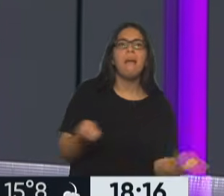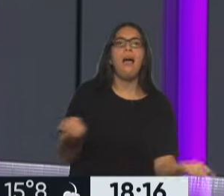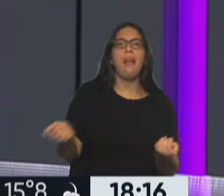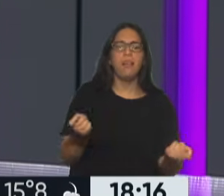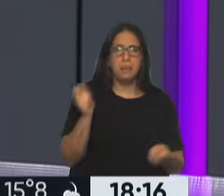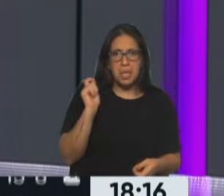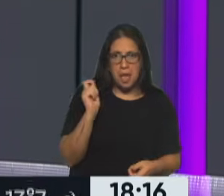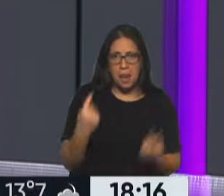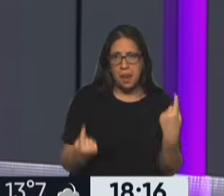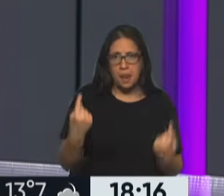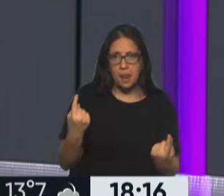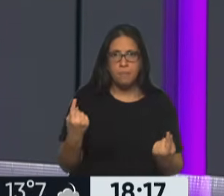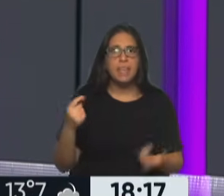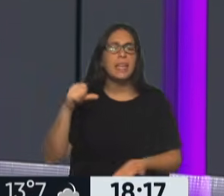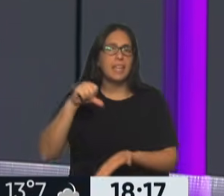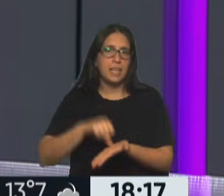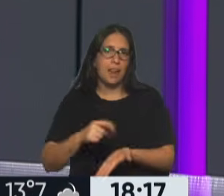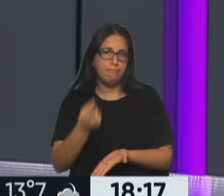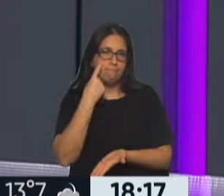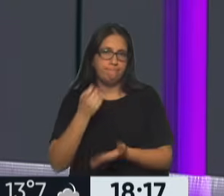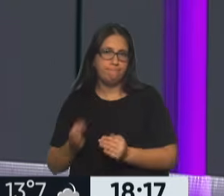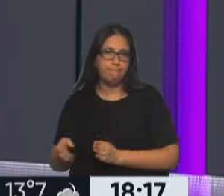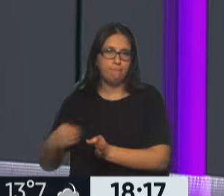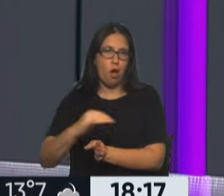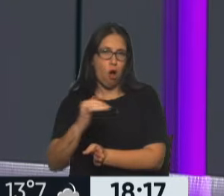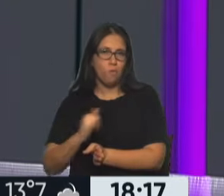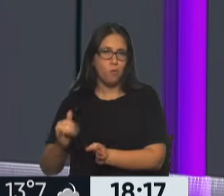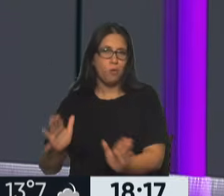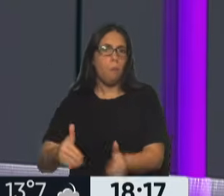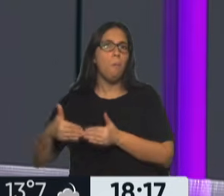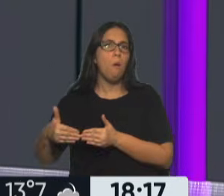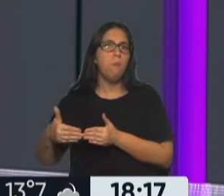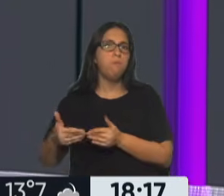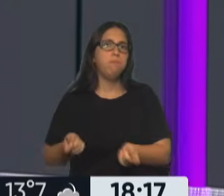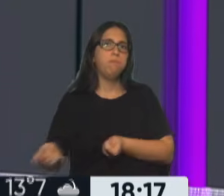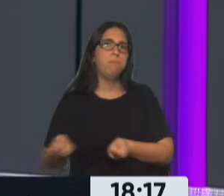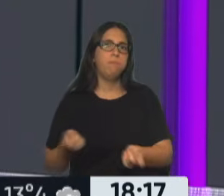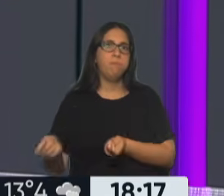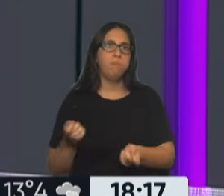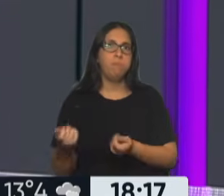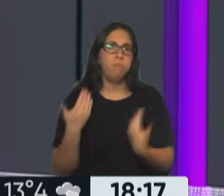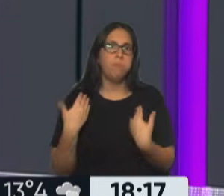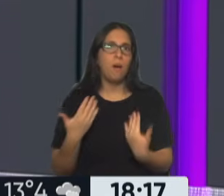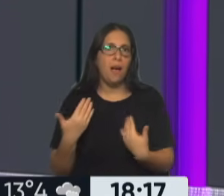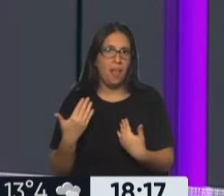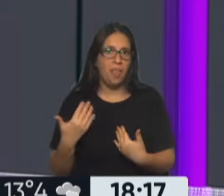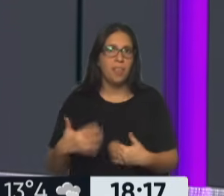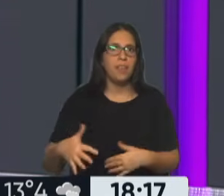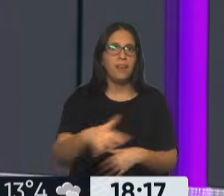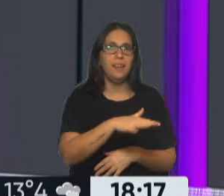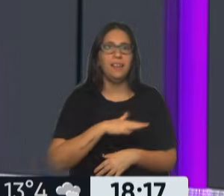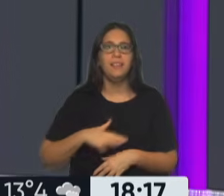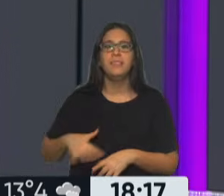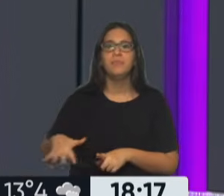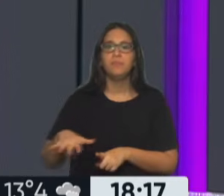sí quedó claro que Irán encontró en el Estrecho de Hormuz un arma clave. Sabemos que Donald Trump quizás es el más interesado en poner